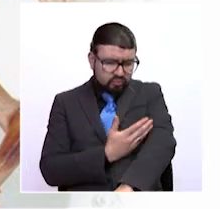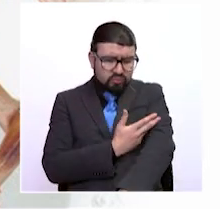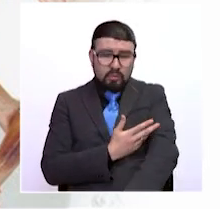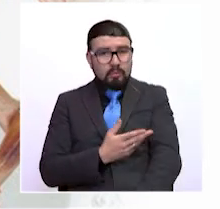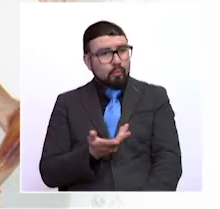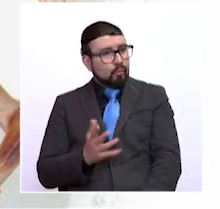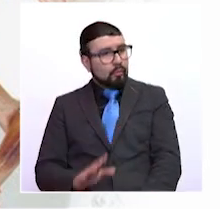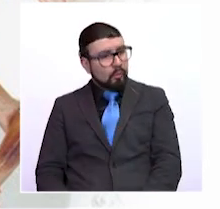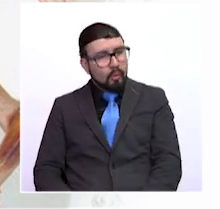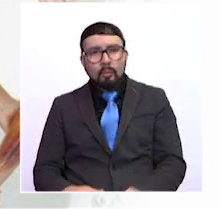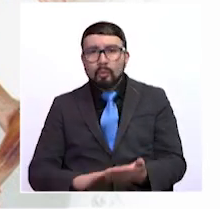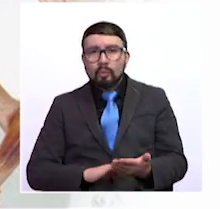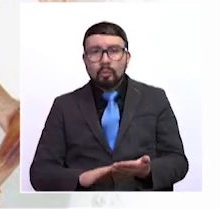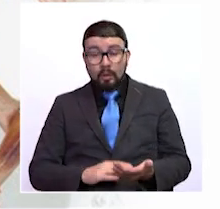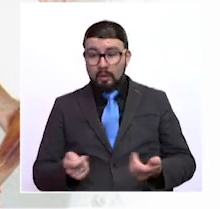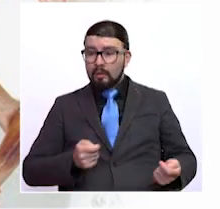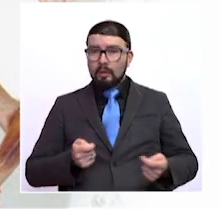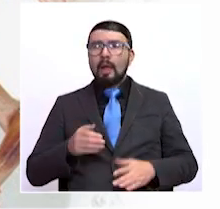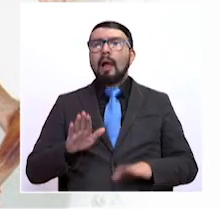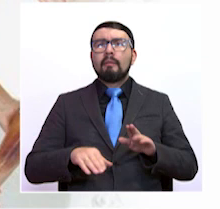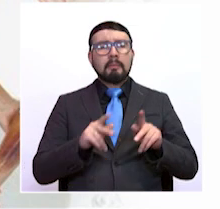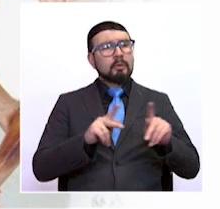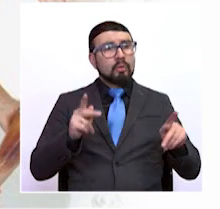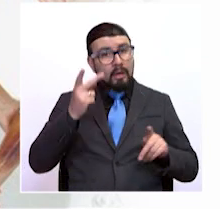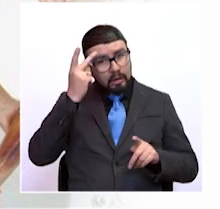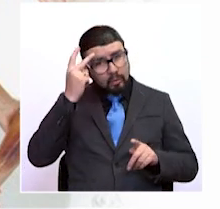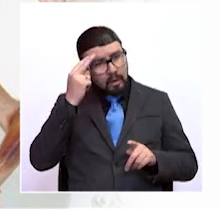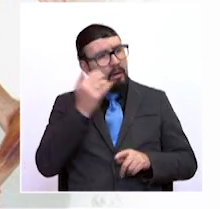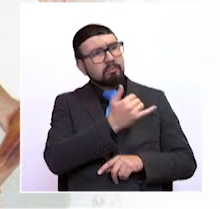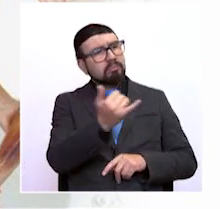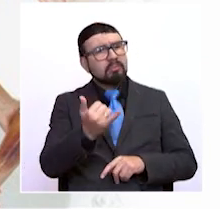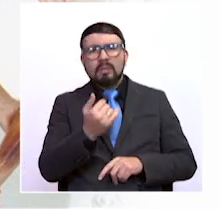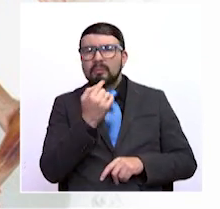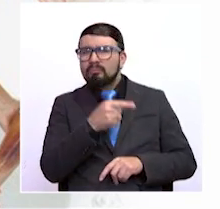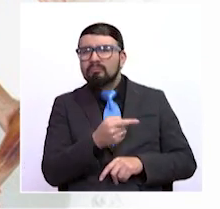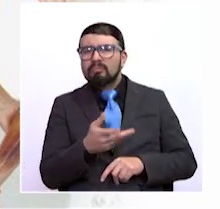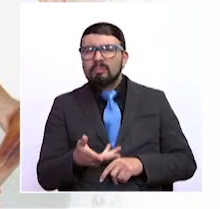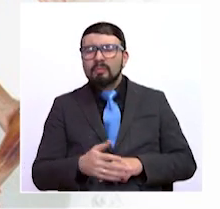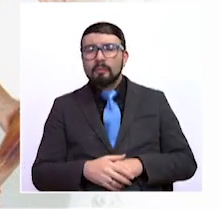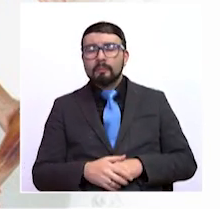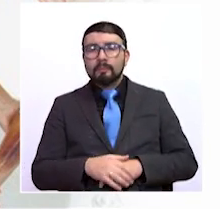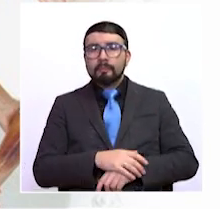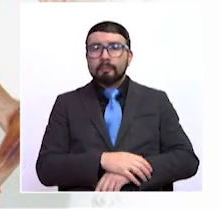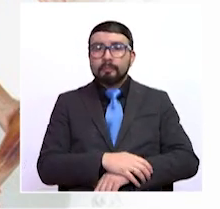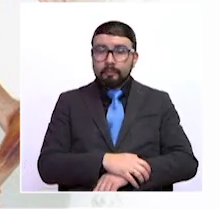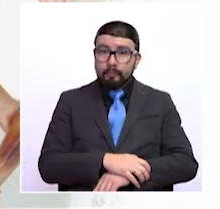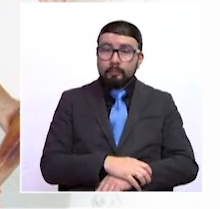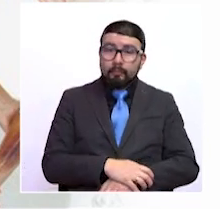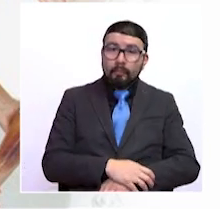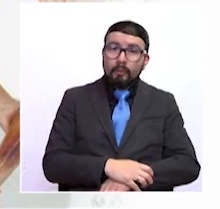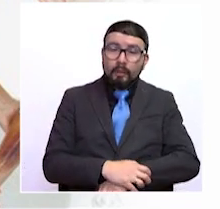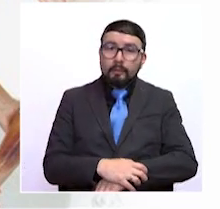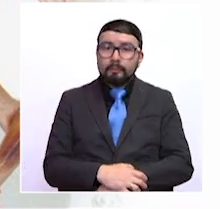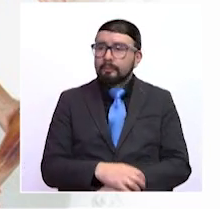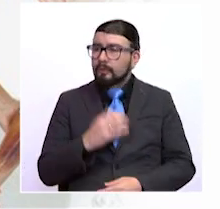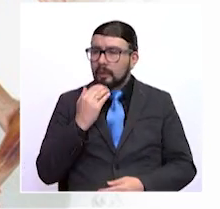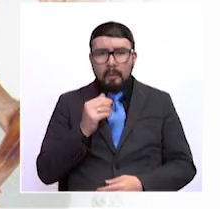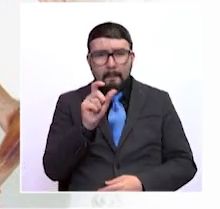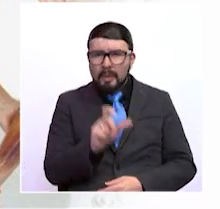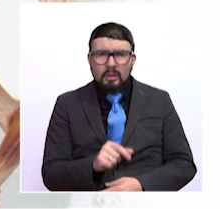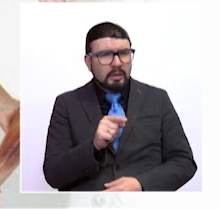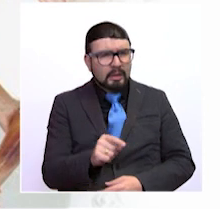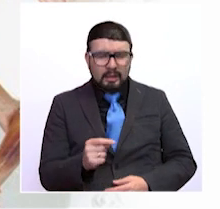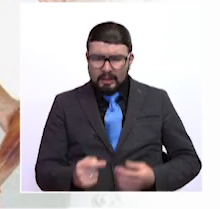manejo? ¿Cómo se debería hacer? ¿Y qué errores están cometiendo? Sí, cuando se presenta un pacientico con una quemadura de